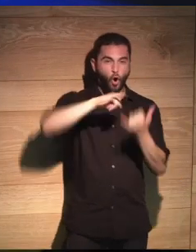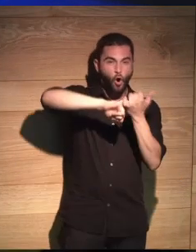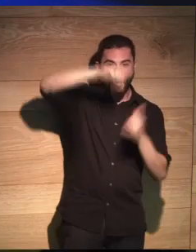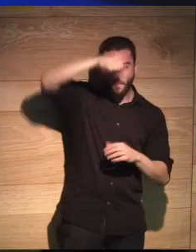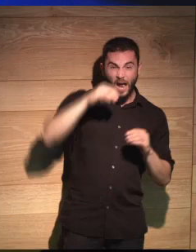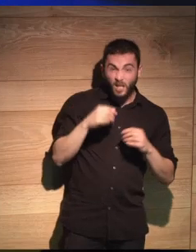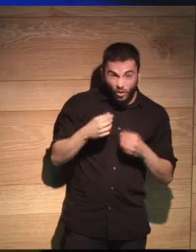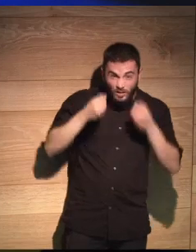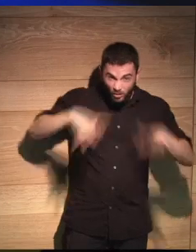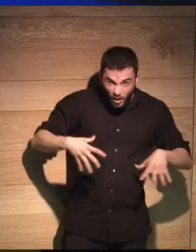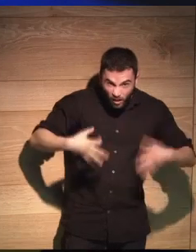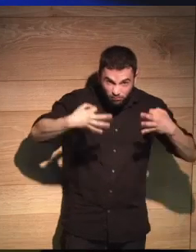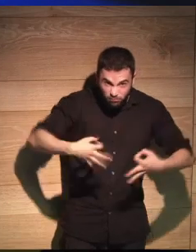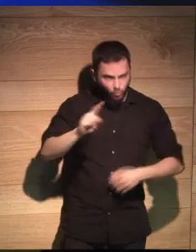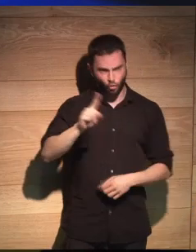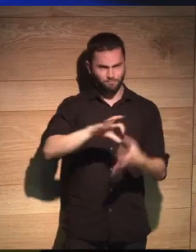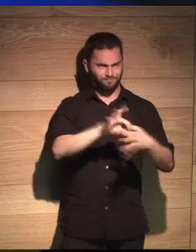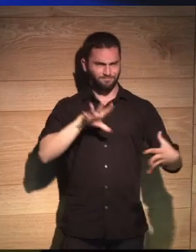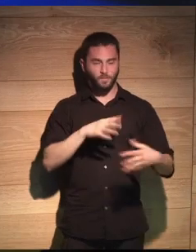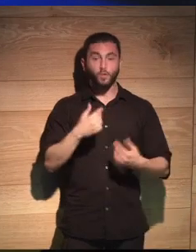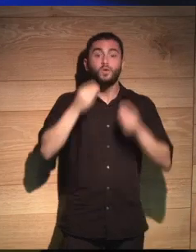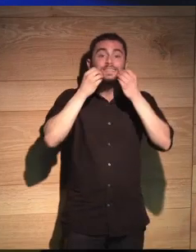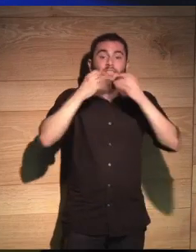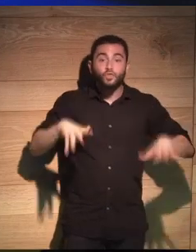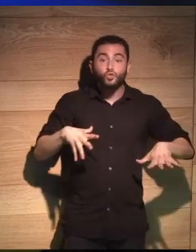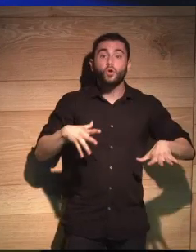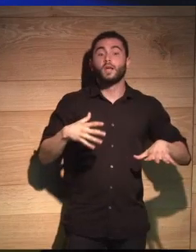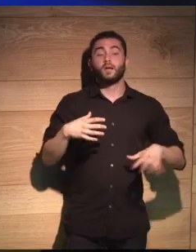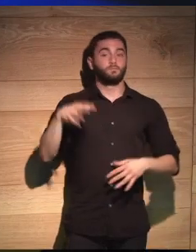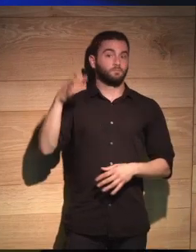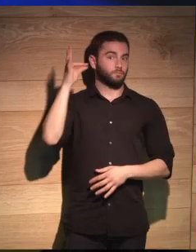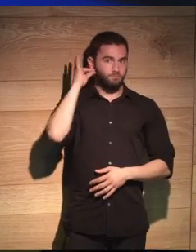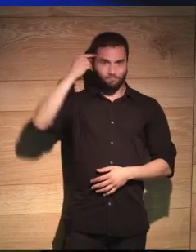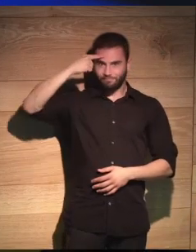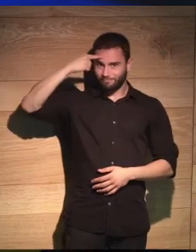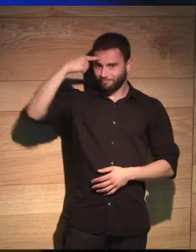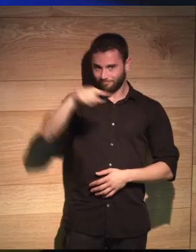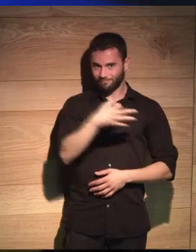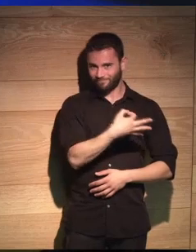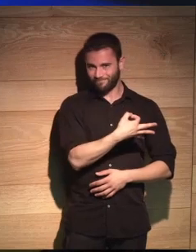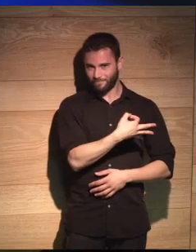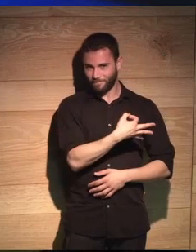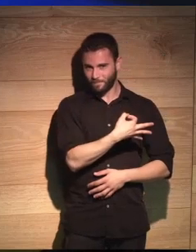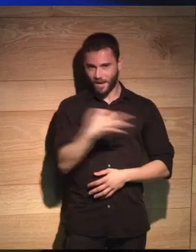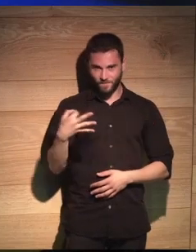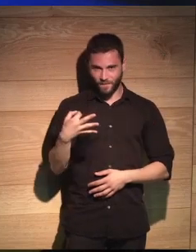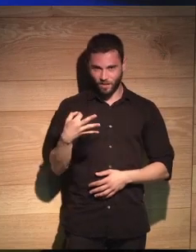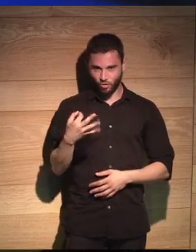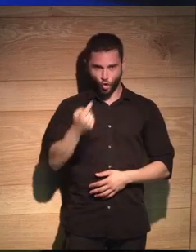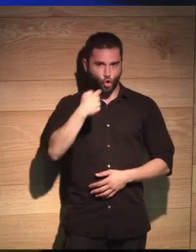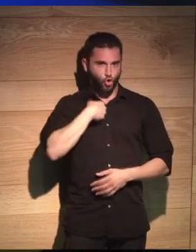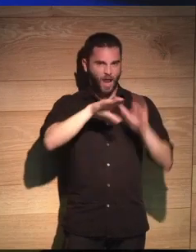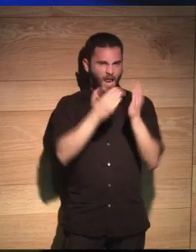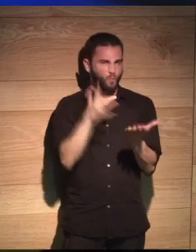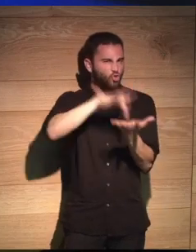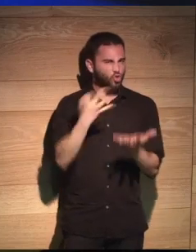marido, ni nada de eso. Estamos contando la historia de una mujer que sabe perfectamente cuál es su importancia en el